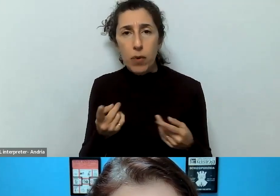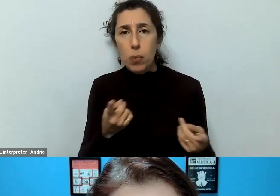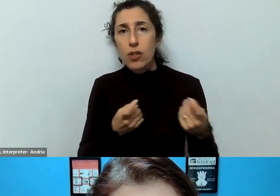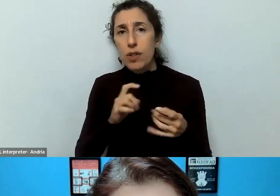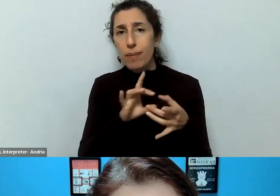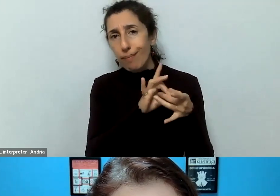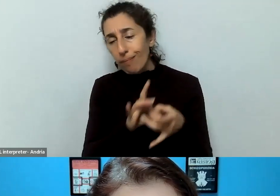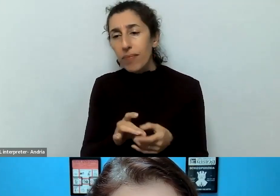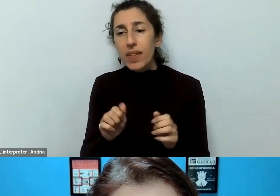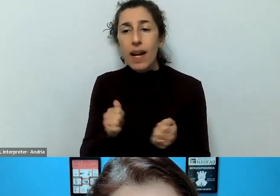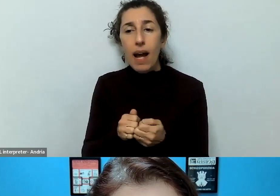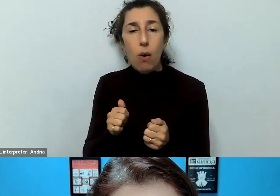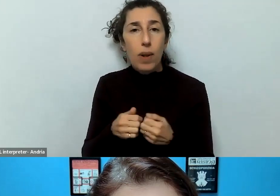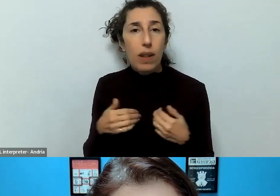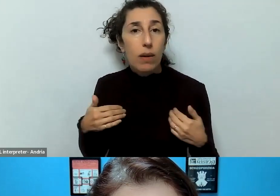habló y dijo, ¿cómo puedo tener